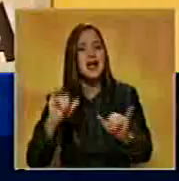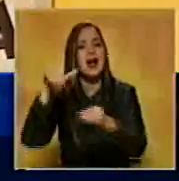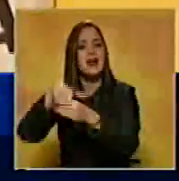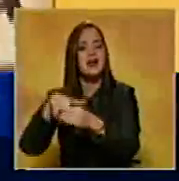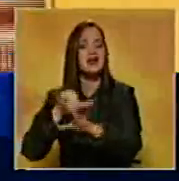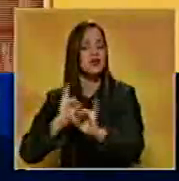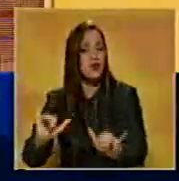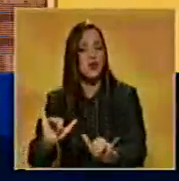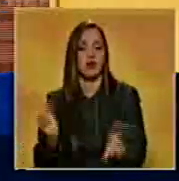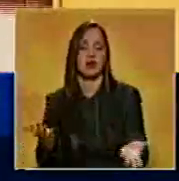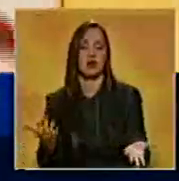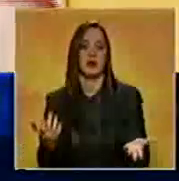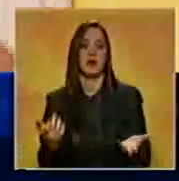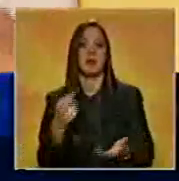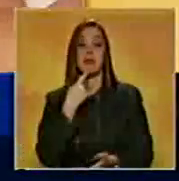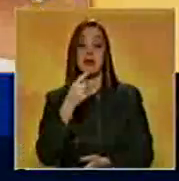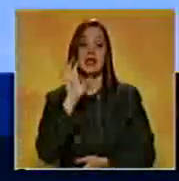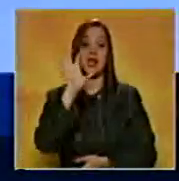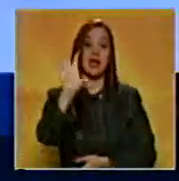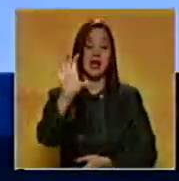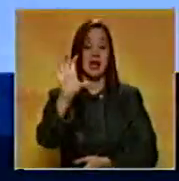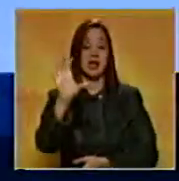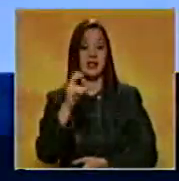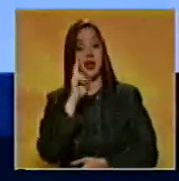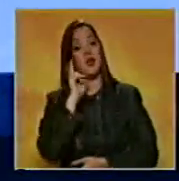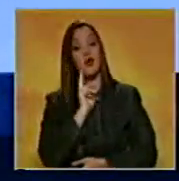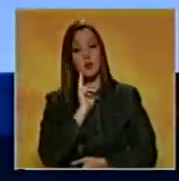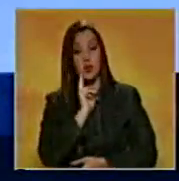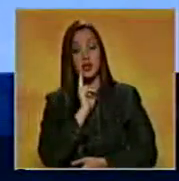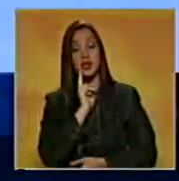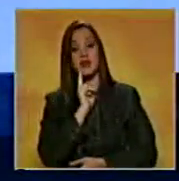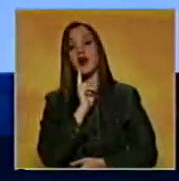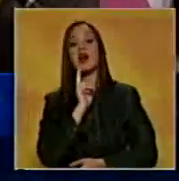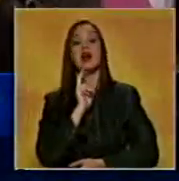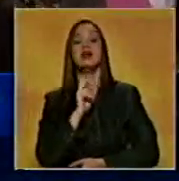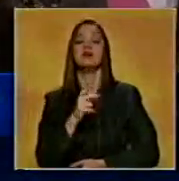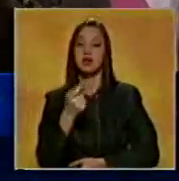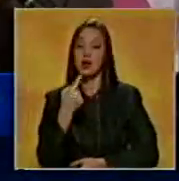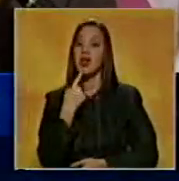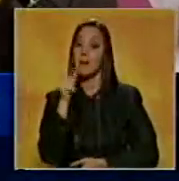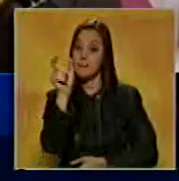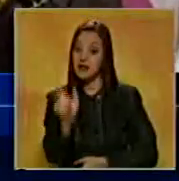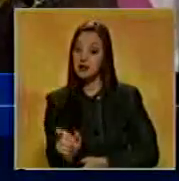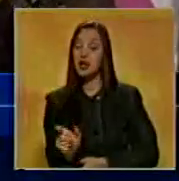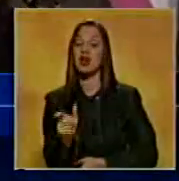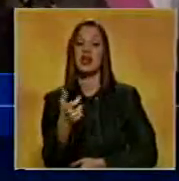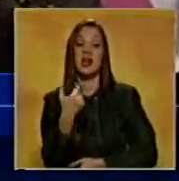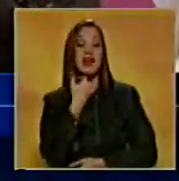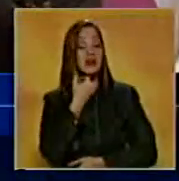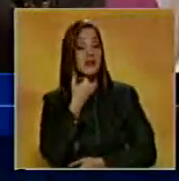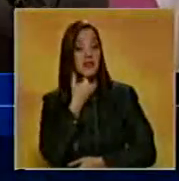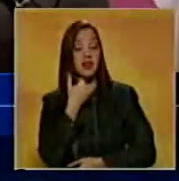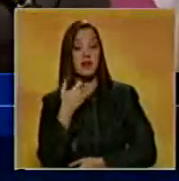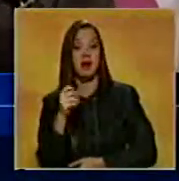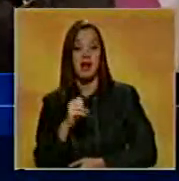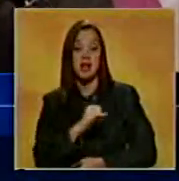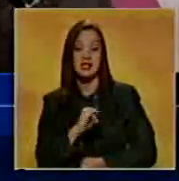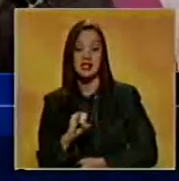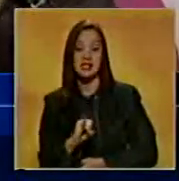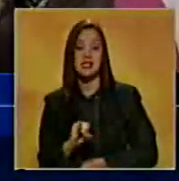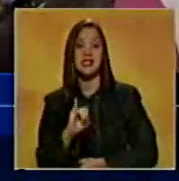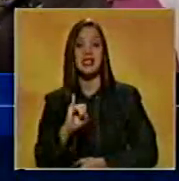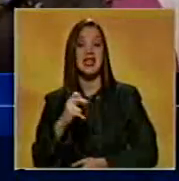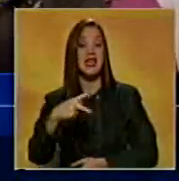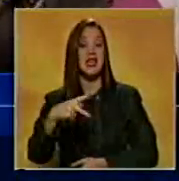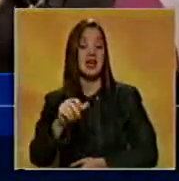4 pacientes en el estado Bolívar arrojaron positivo al virus Zika. Tenemos que anunciar que en Venezuela, como